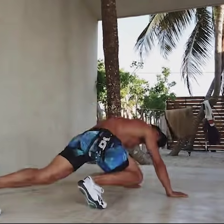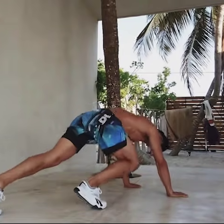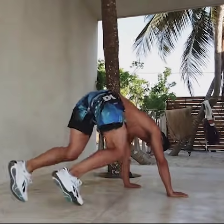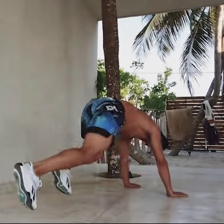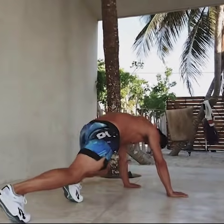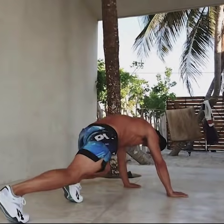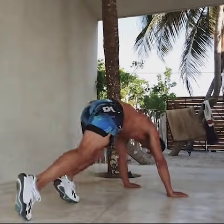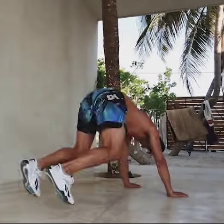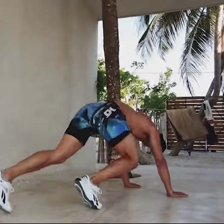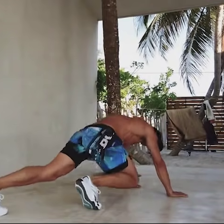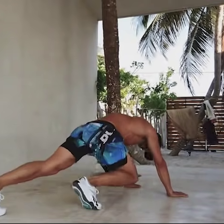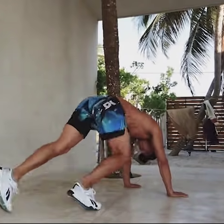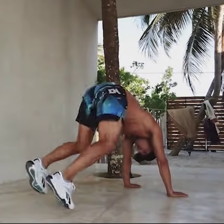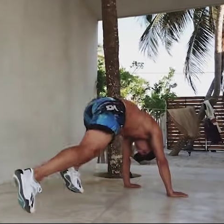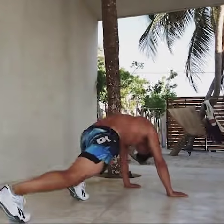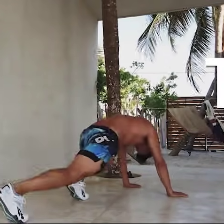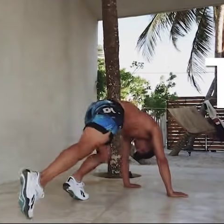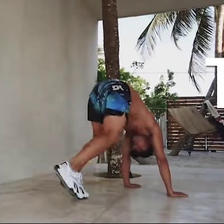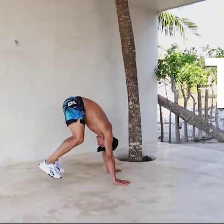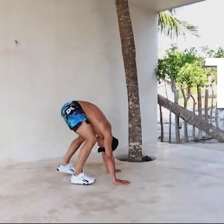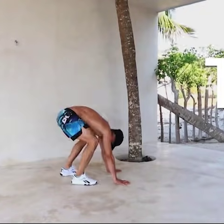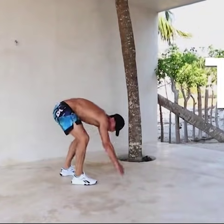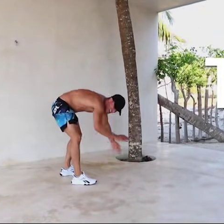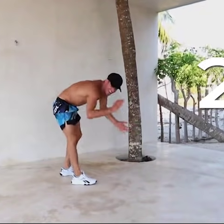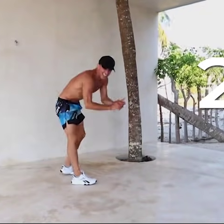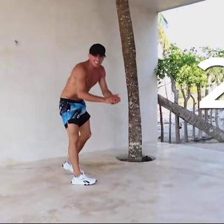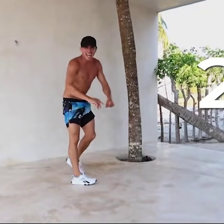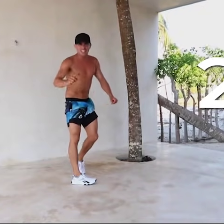Venga, ya vamos a terminar.